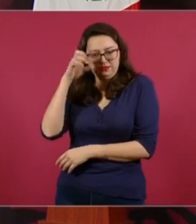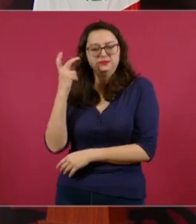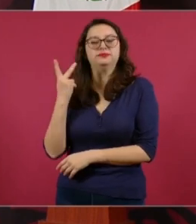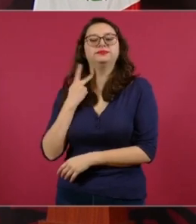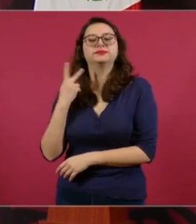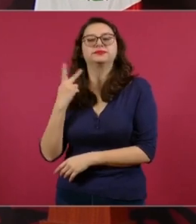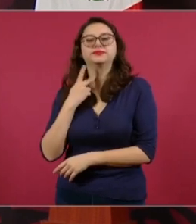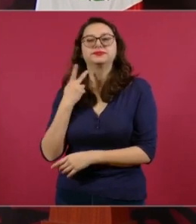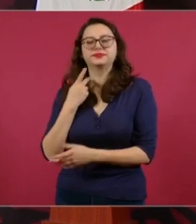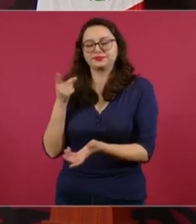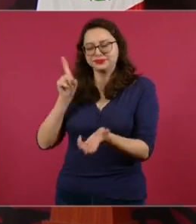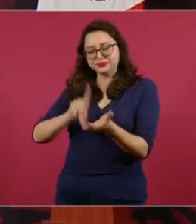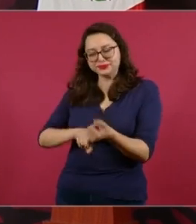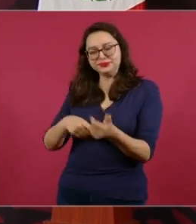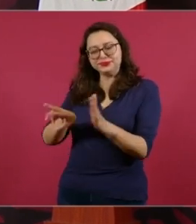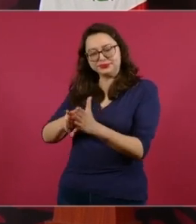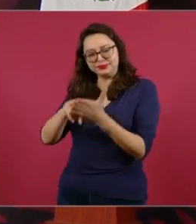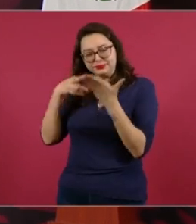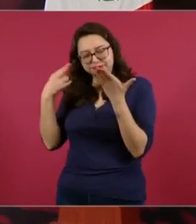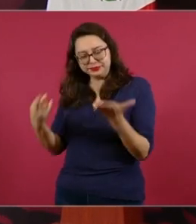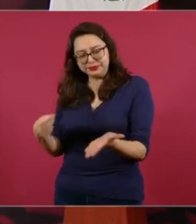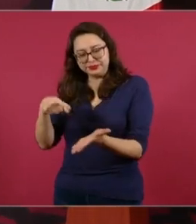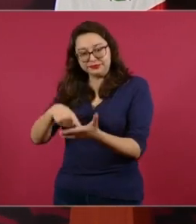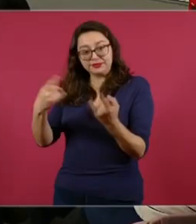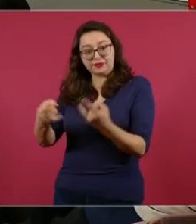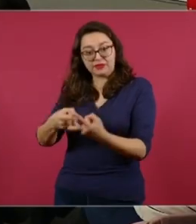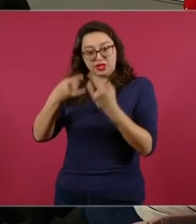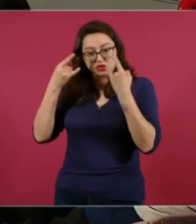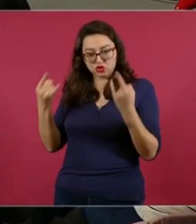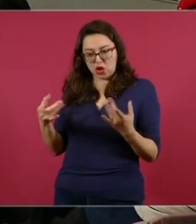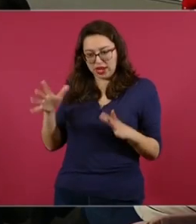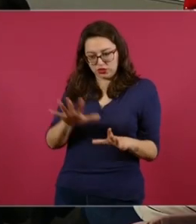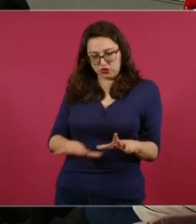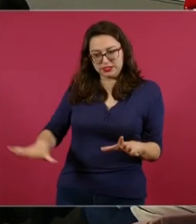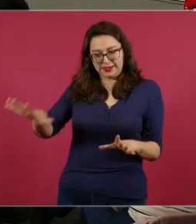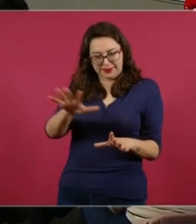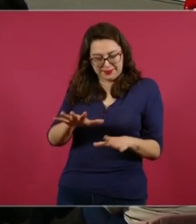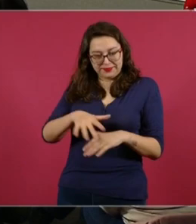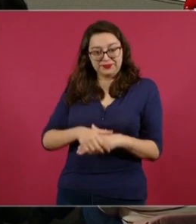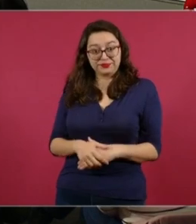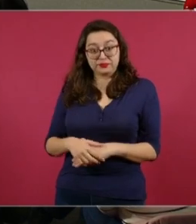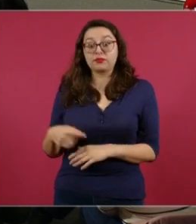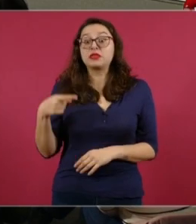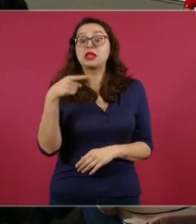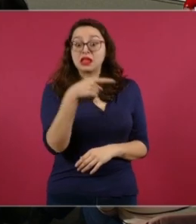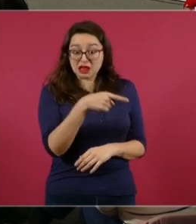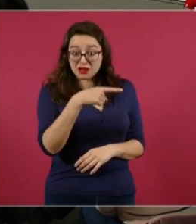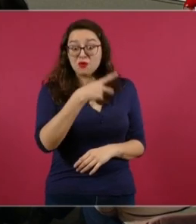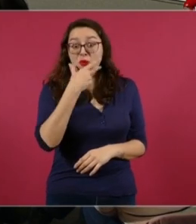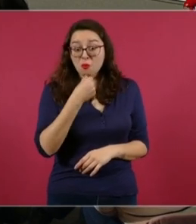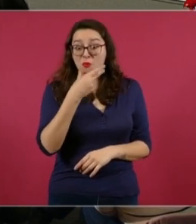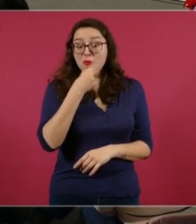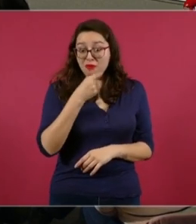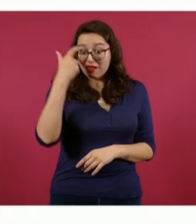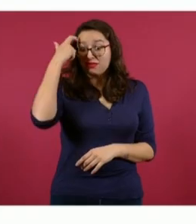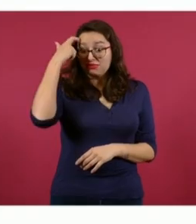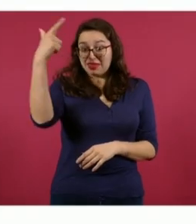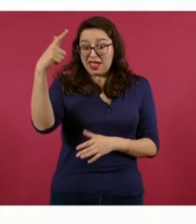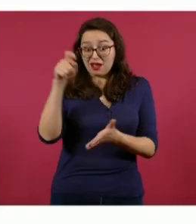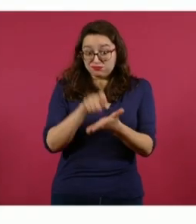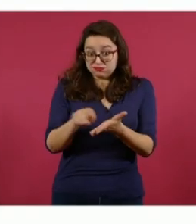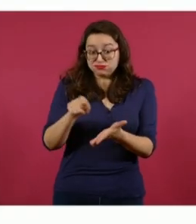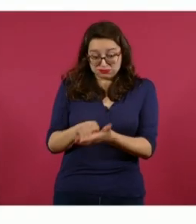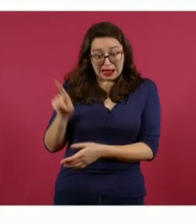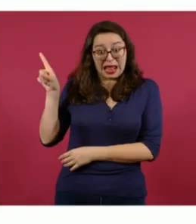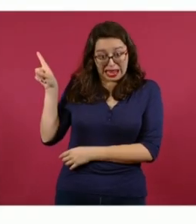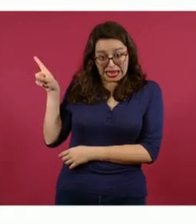muy buena que se llamaba Historia y Sociedad, y la hacía él con Cemo.